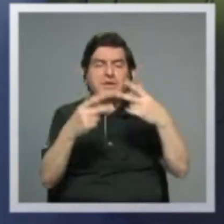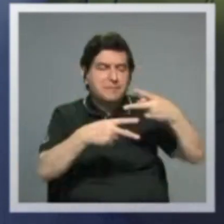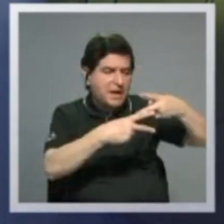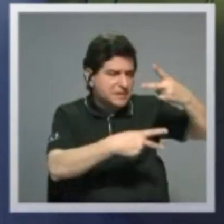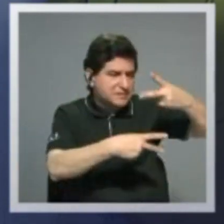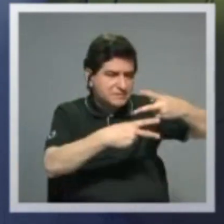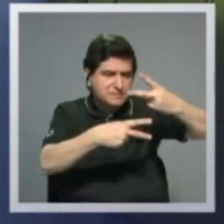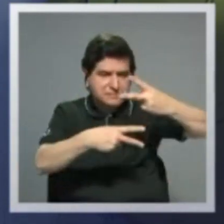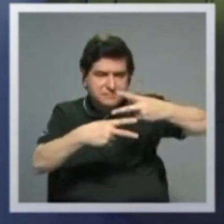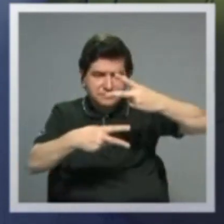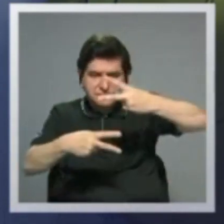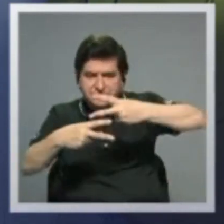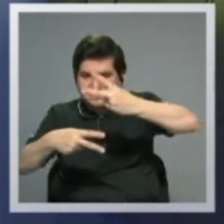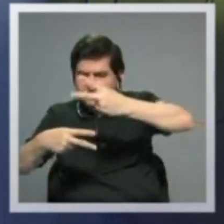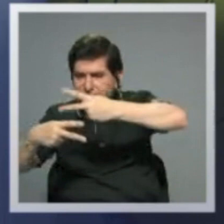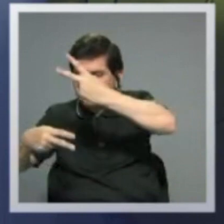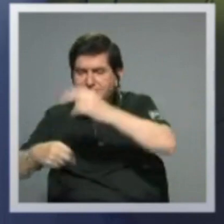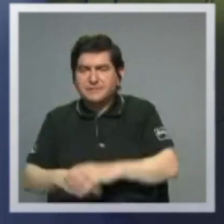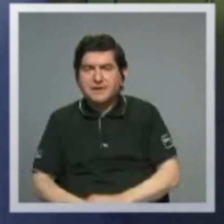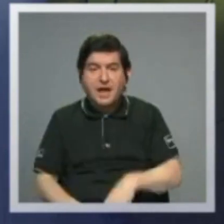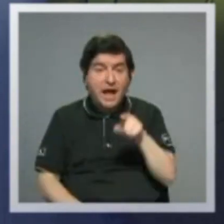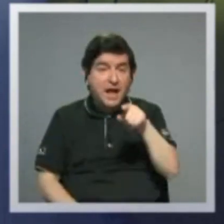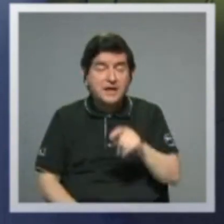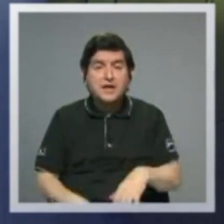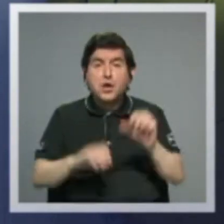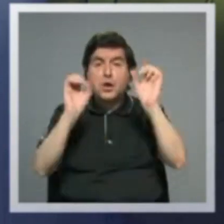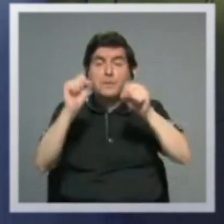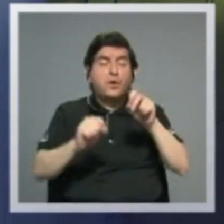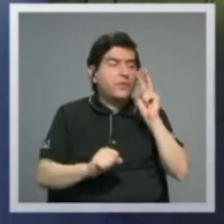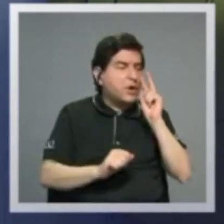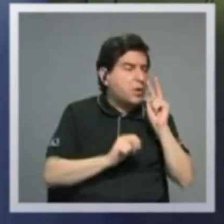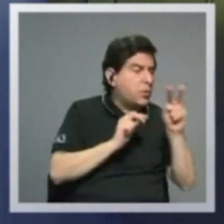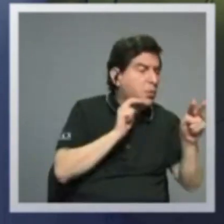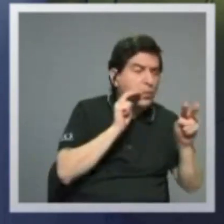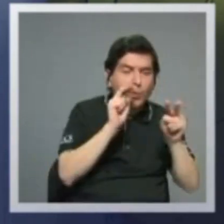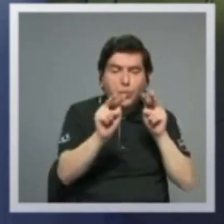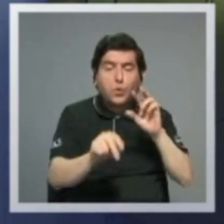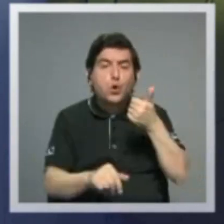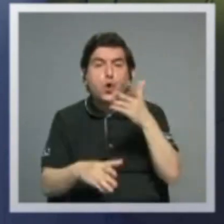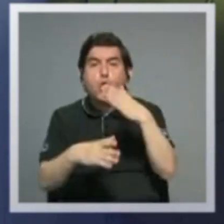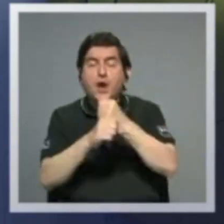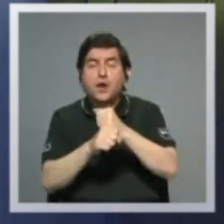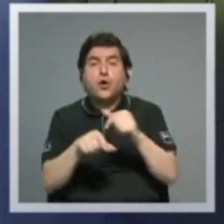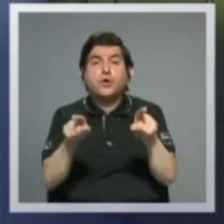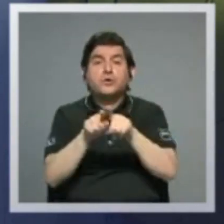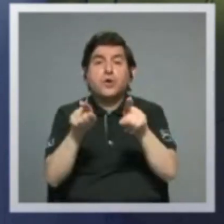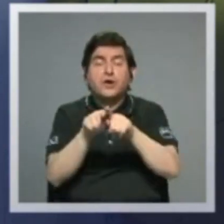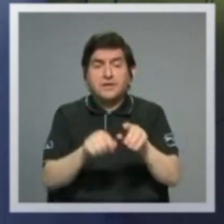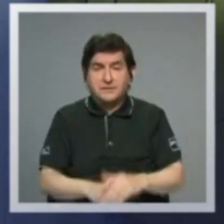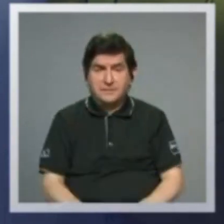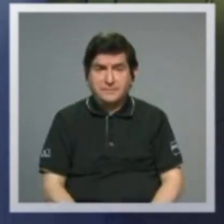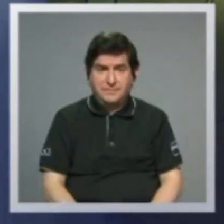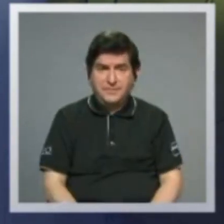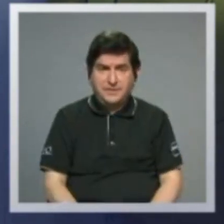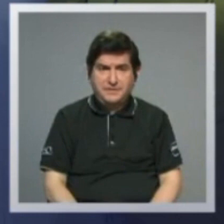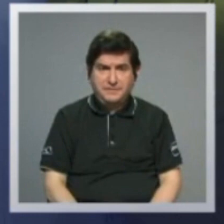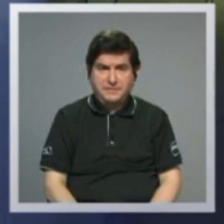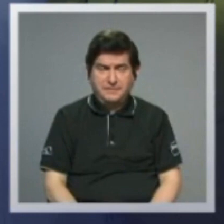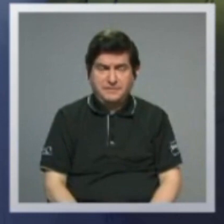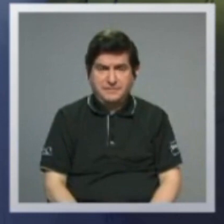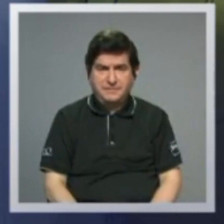donde por esas ventanas se puede ver lo que el otro hace, y se puede,